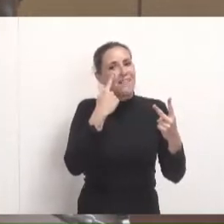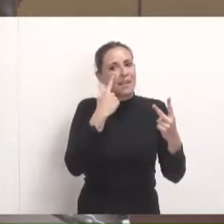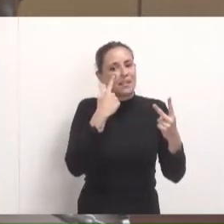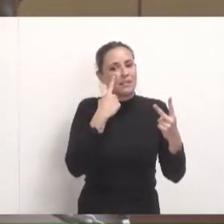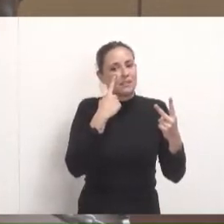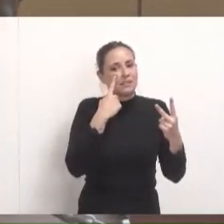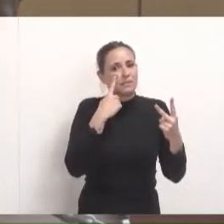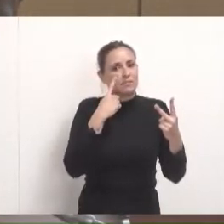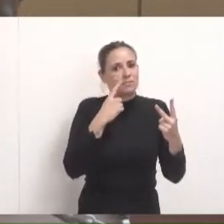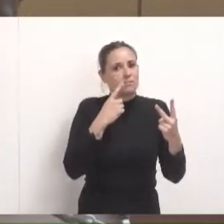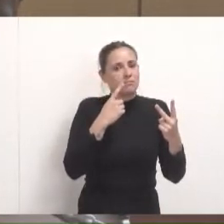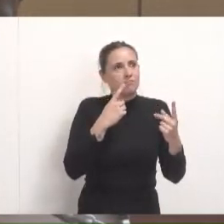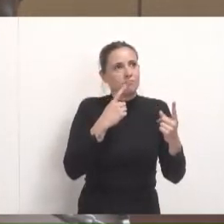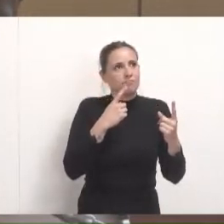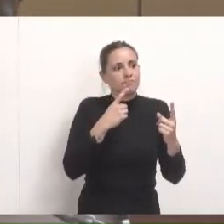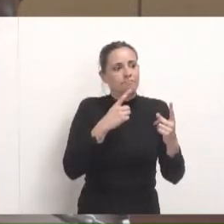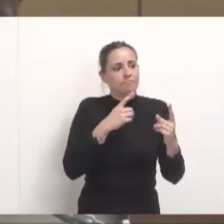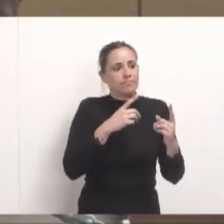a cabo con